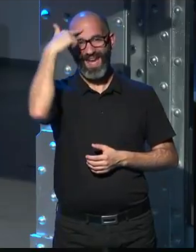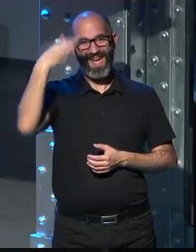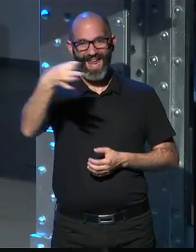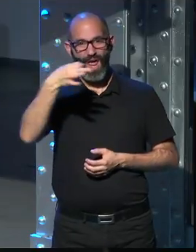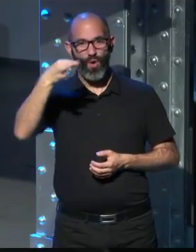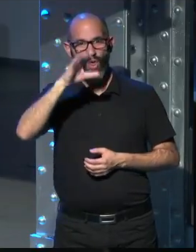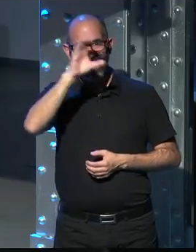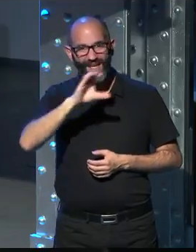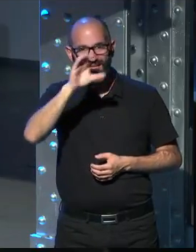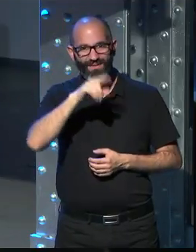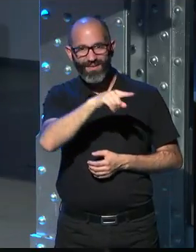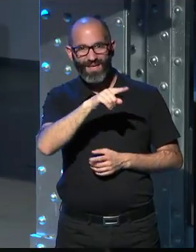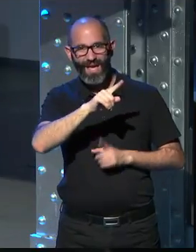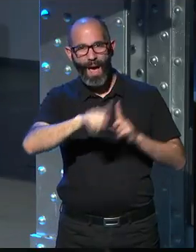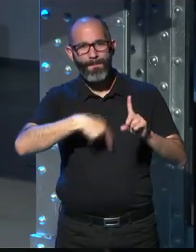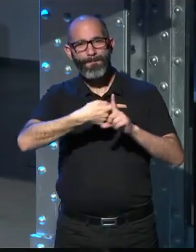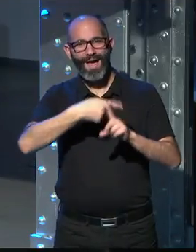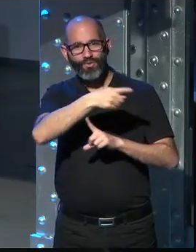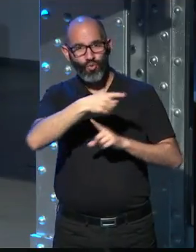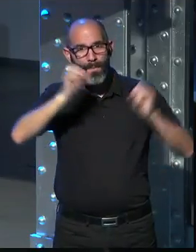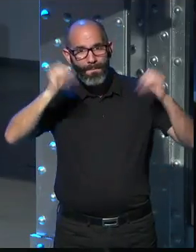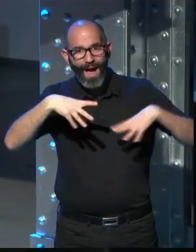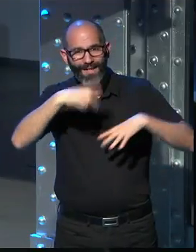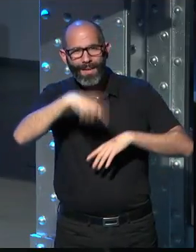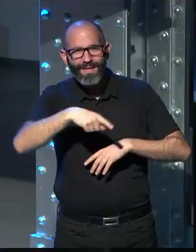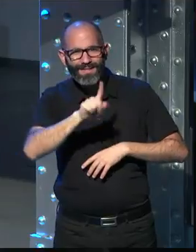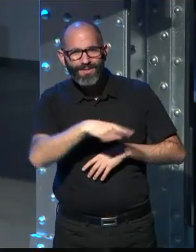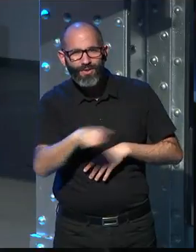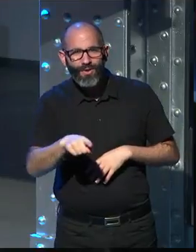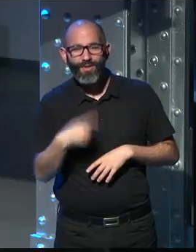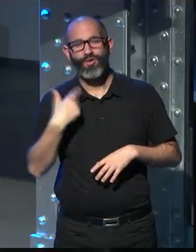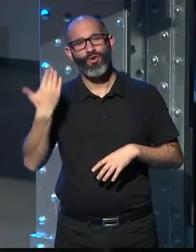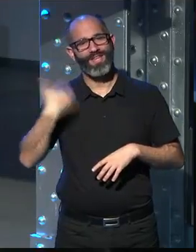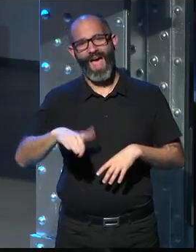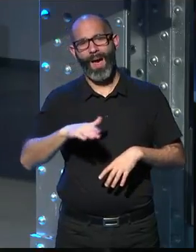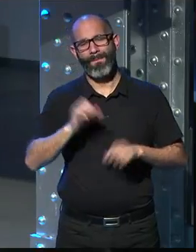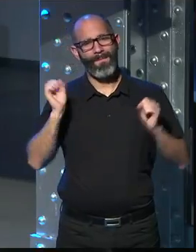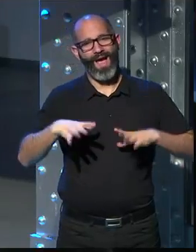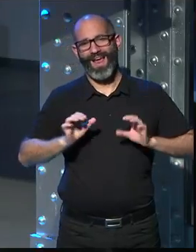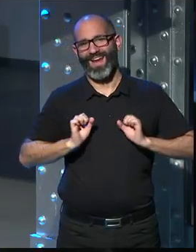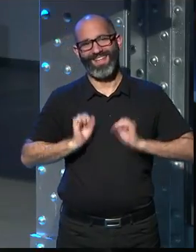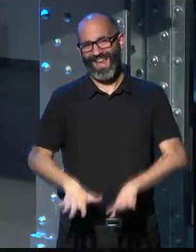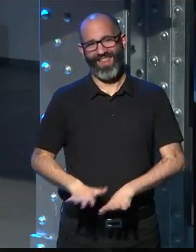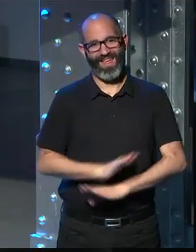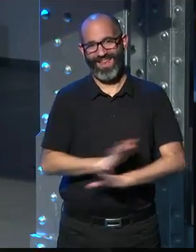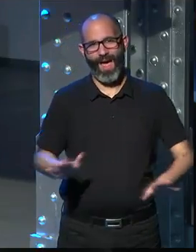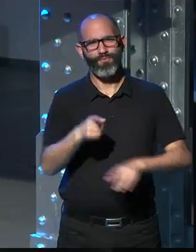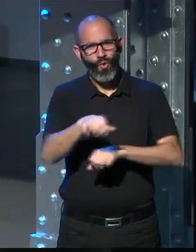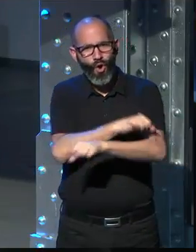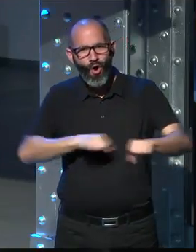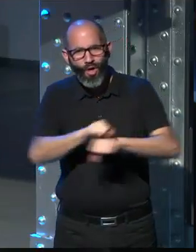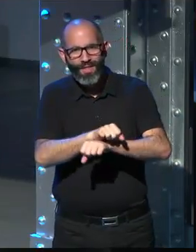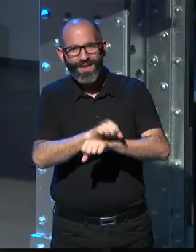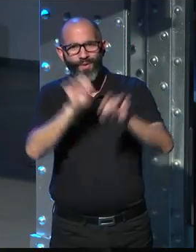pero creo que no mentiríamos si dijéramos que oficialmente eres maga también, ¿no? Es retirada. Tú fuiste como Houdini